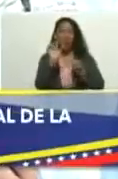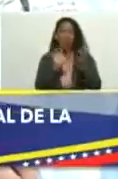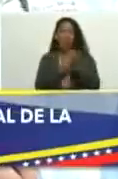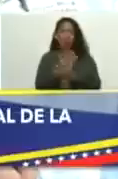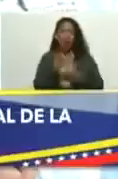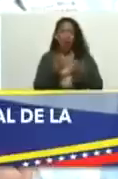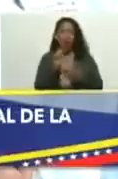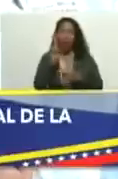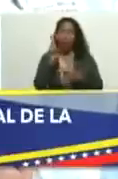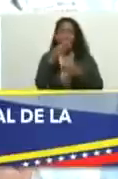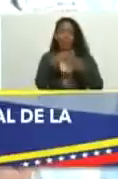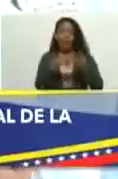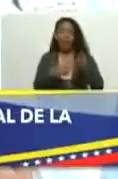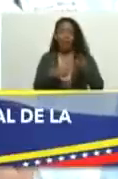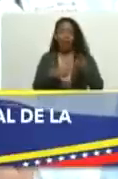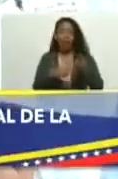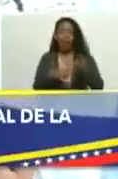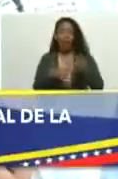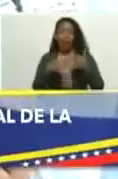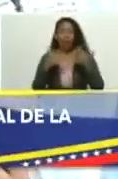con una materia prima que es